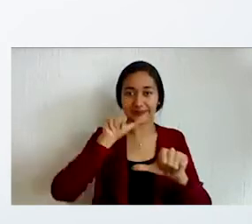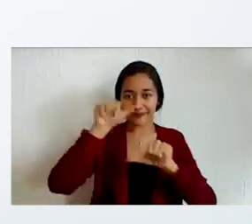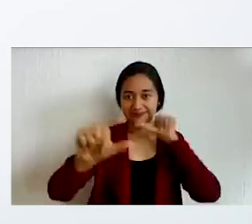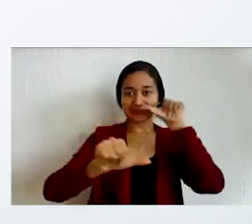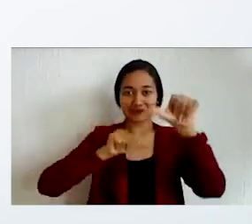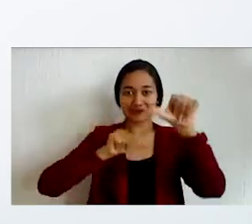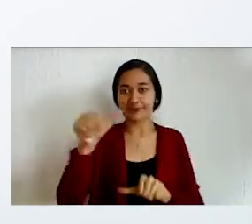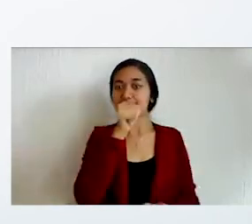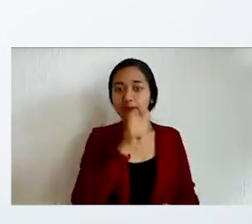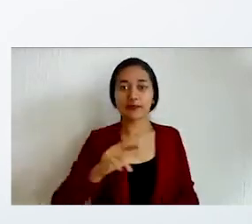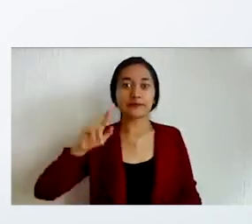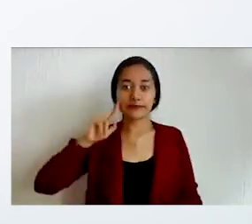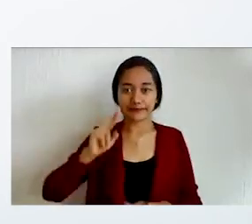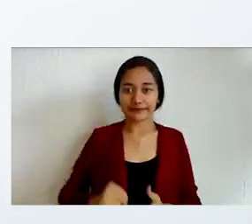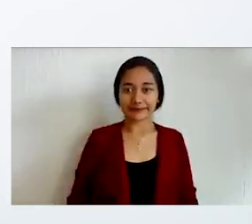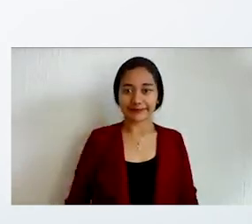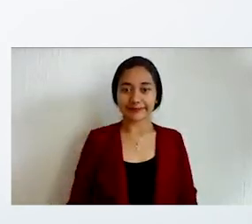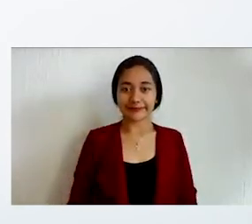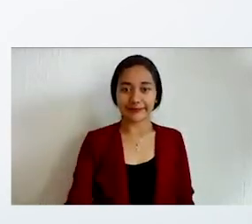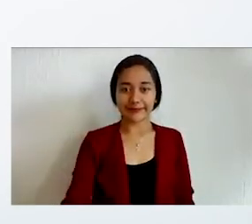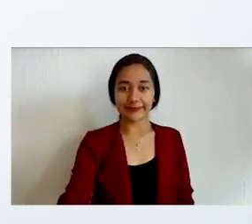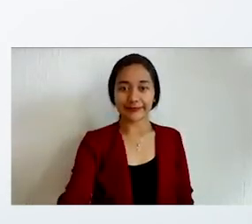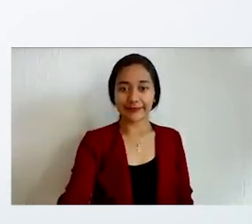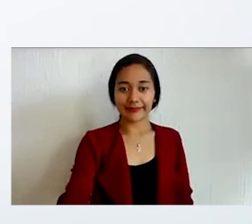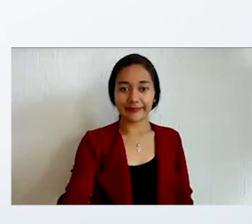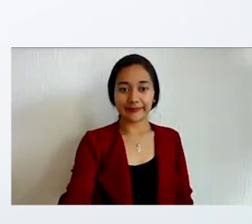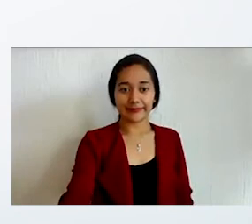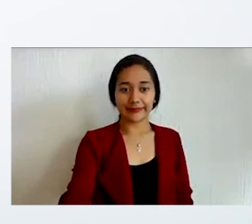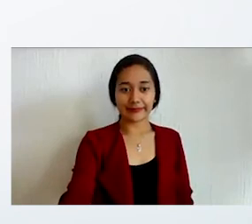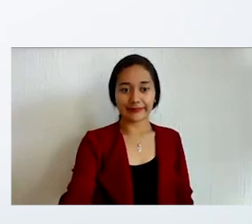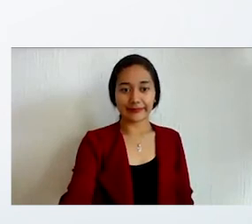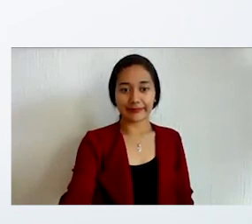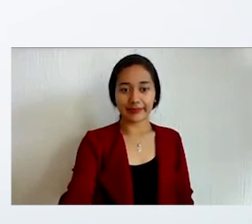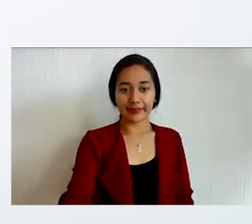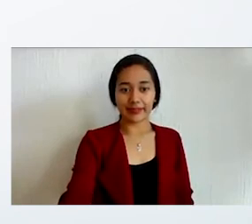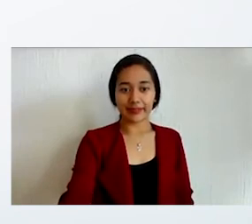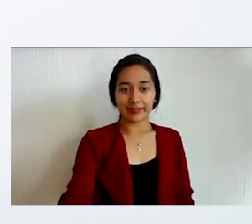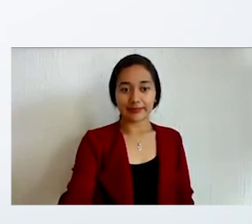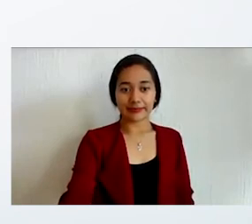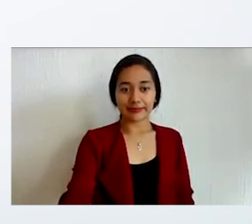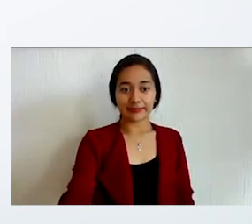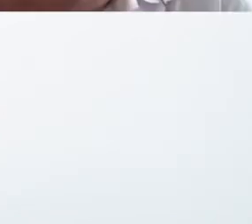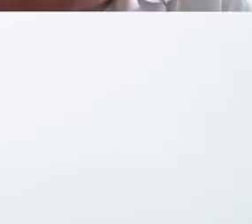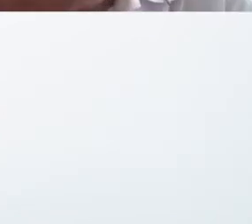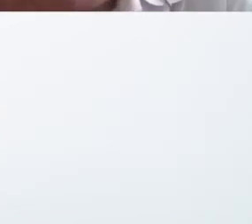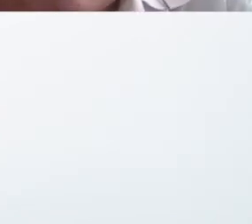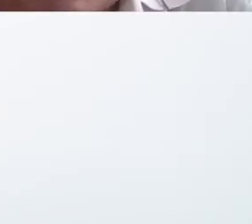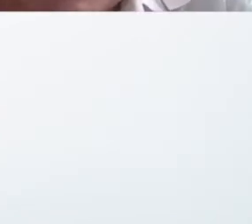gracias. Pues es preocupante que el panorama todavía sea incierto eh,